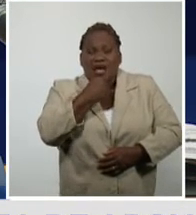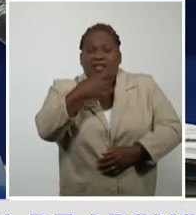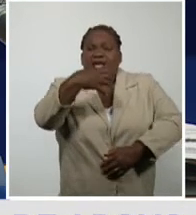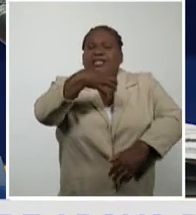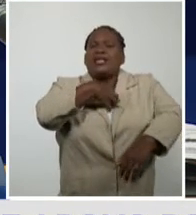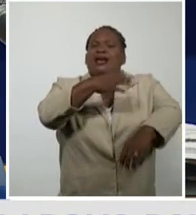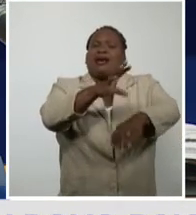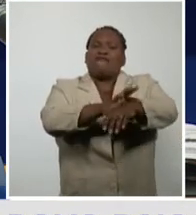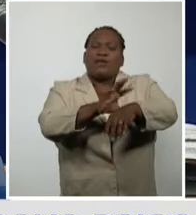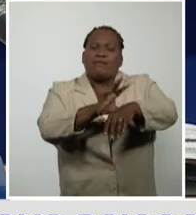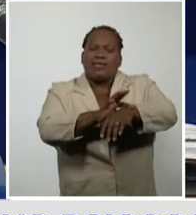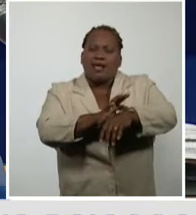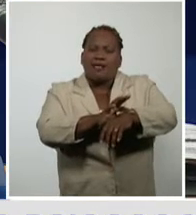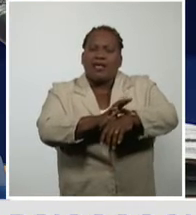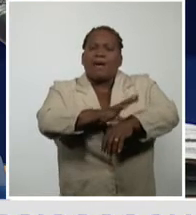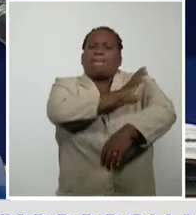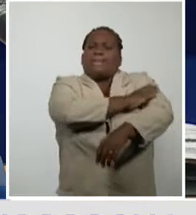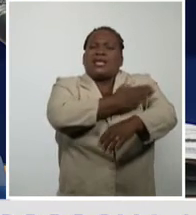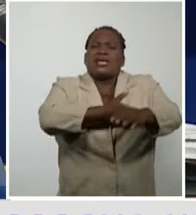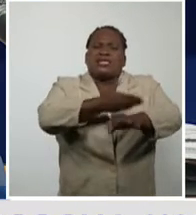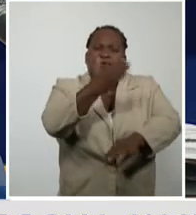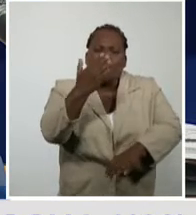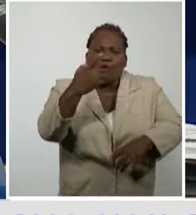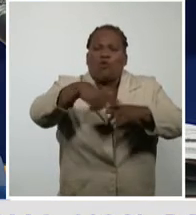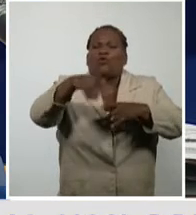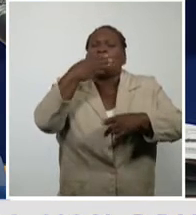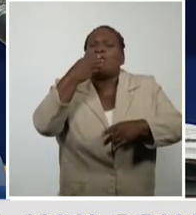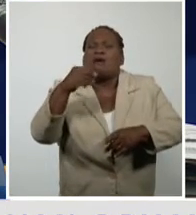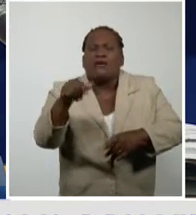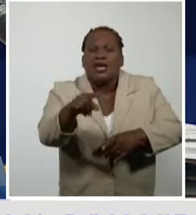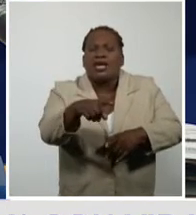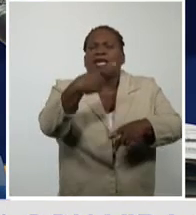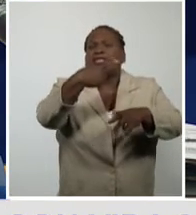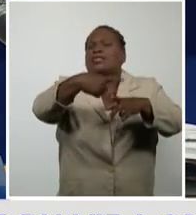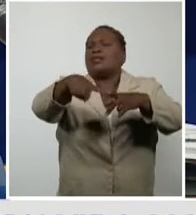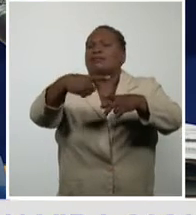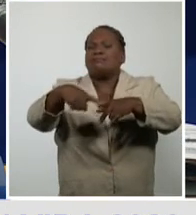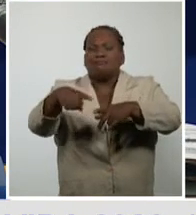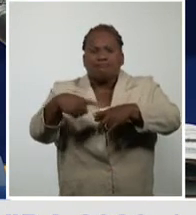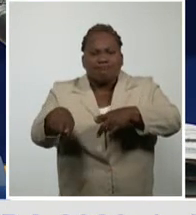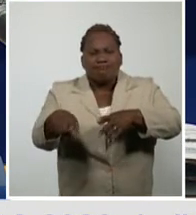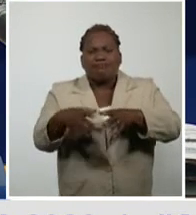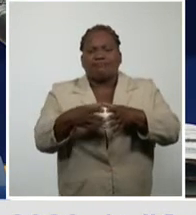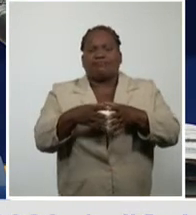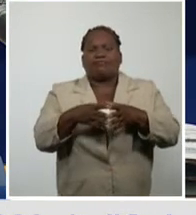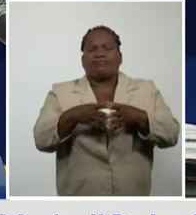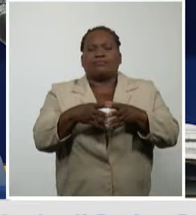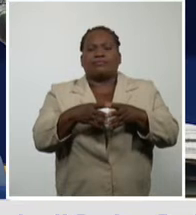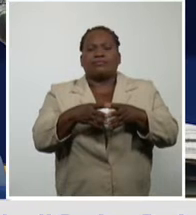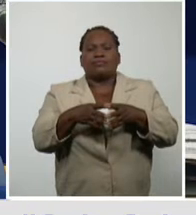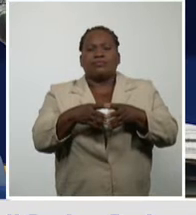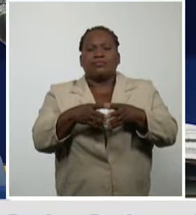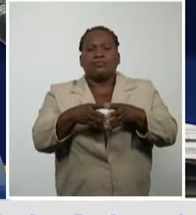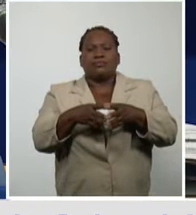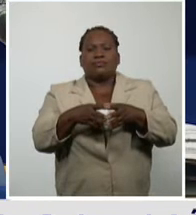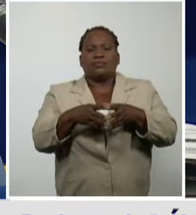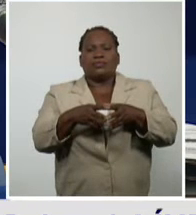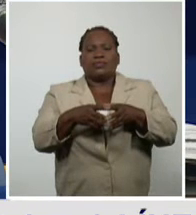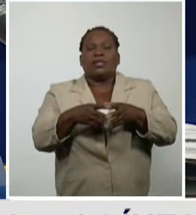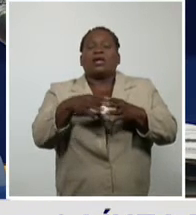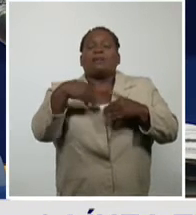nuestra población tiene cultura, hipertensión arterial, diabetes mellitus,